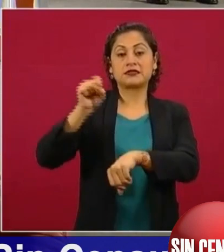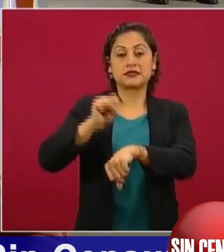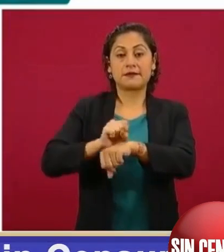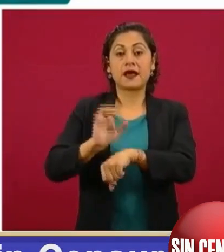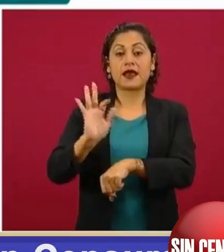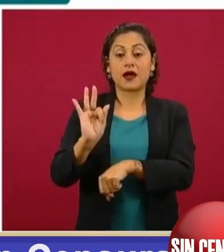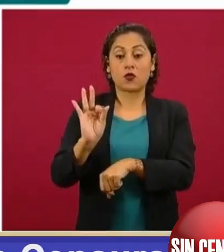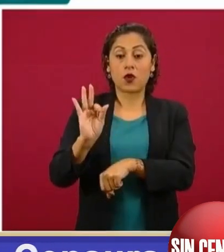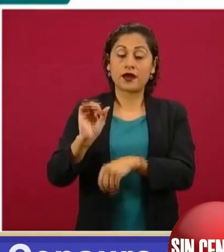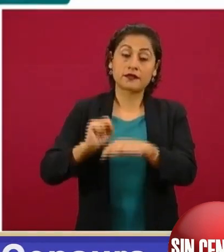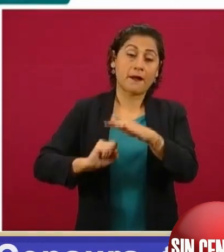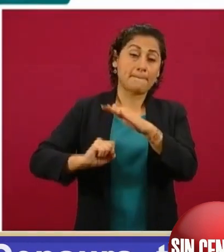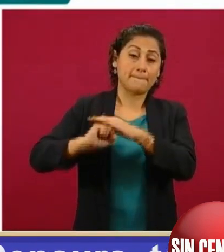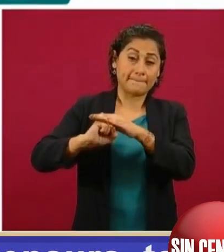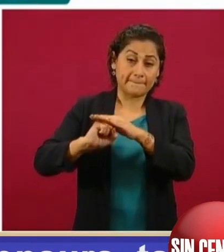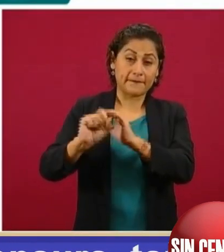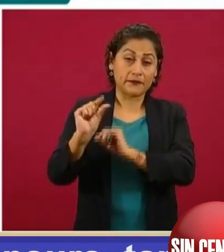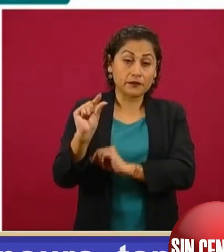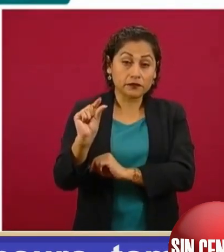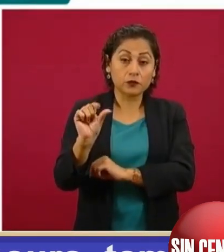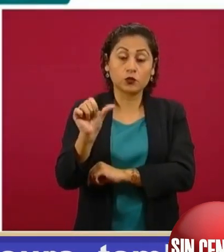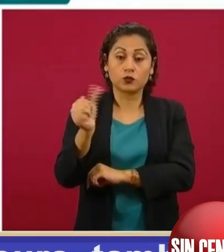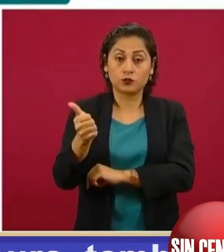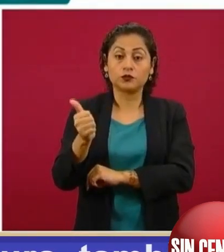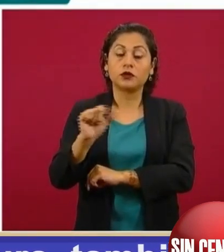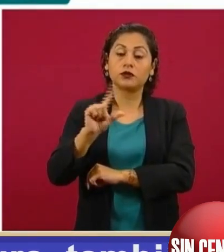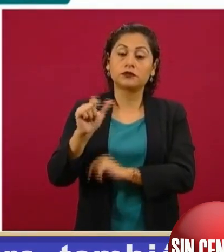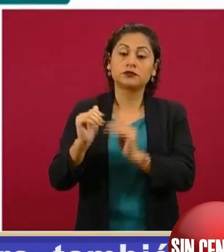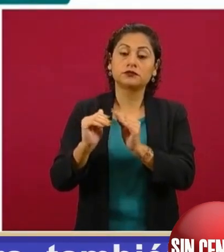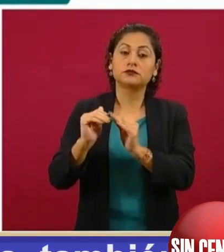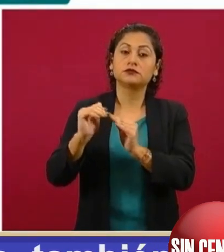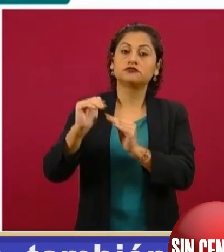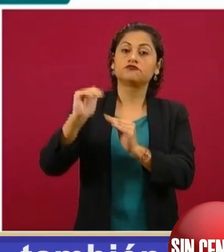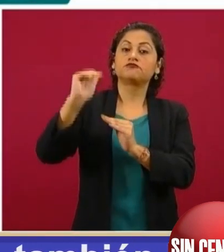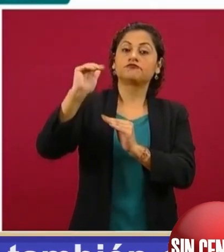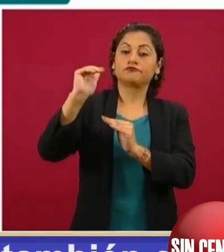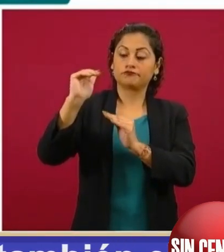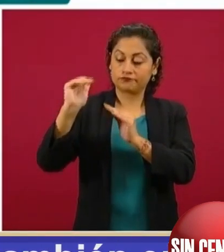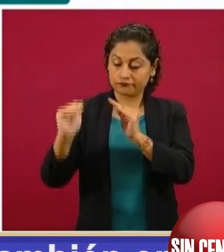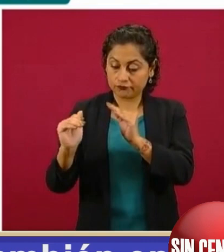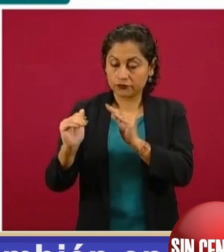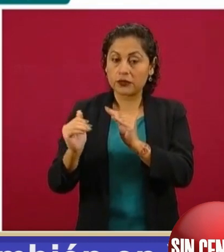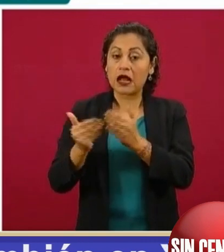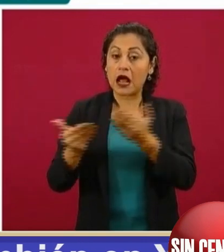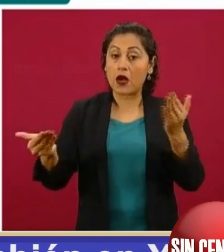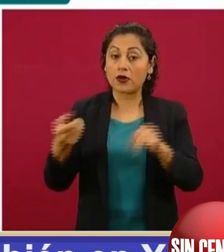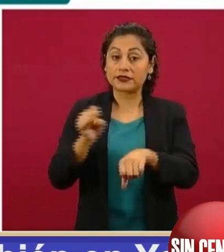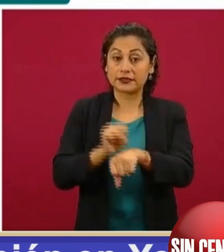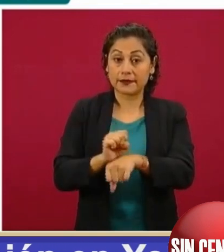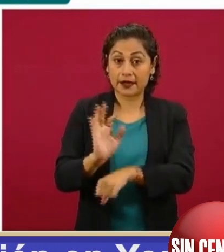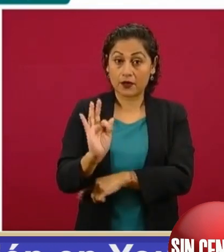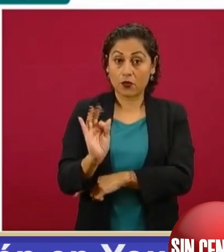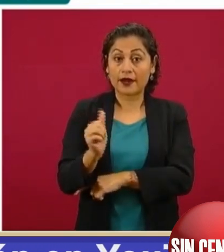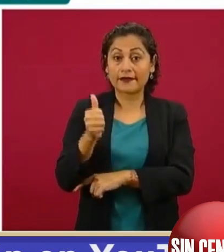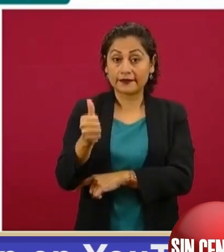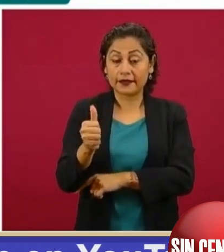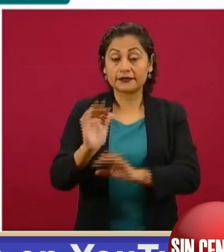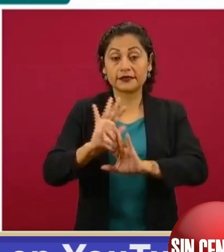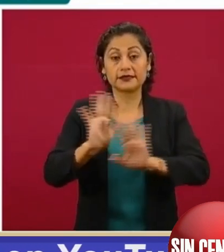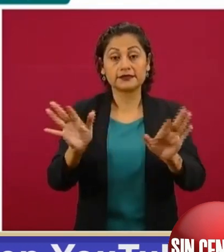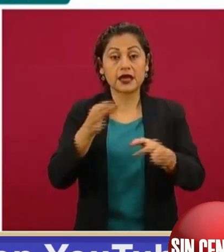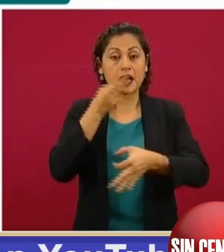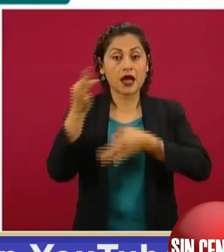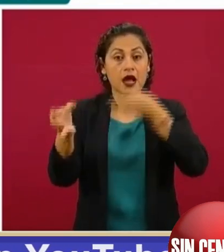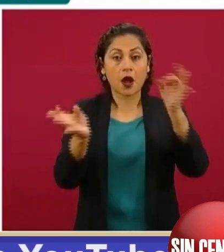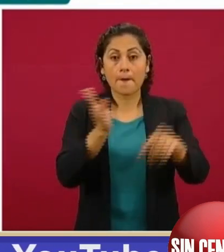entonces tuvimos este incremento, después se siguió subiendo y esta semana 46 tenemos una noticia positiva respecto a